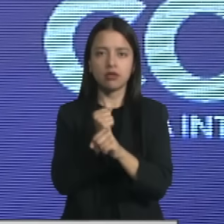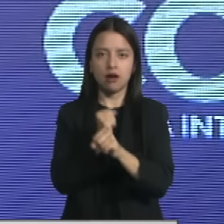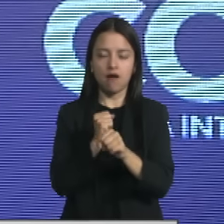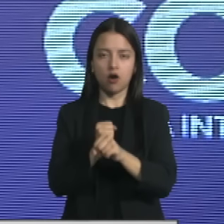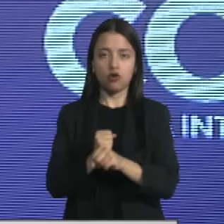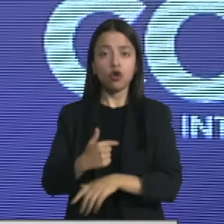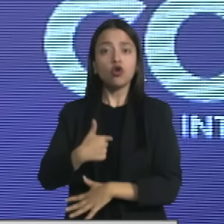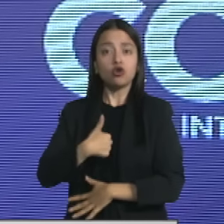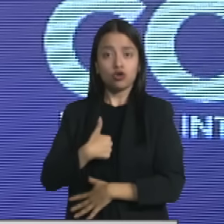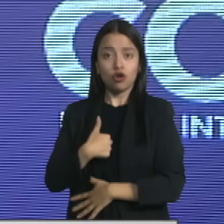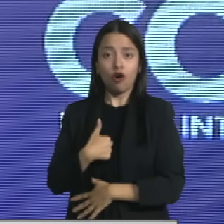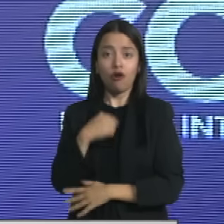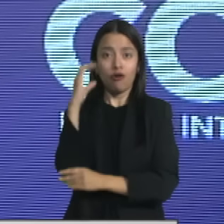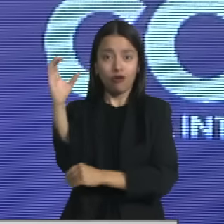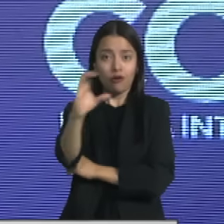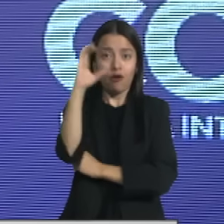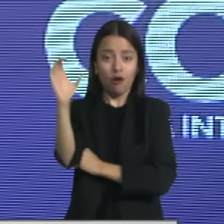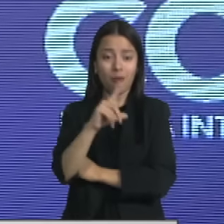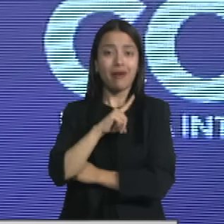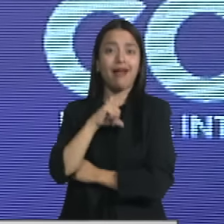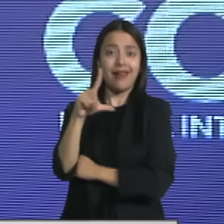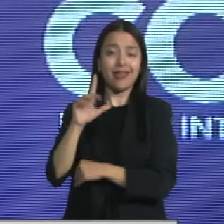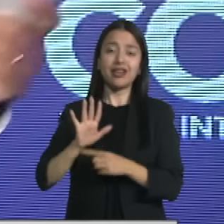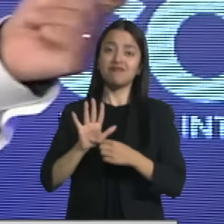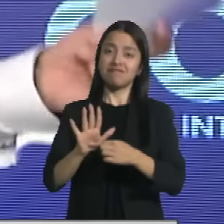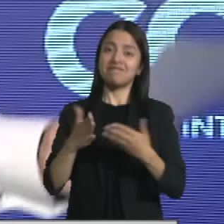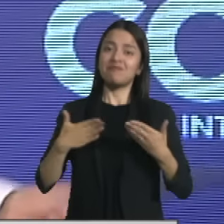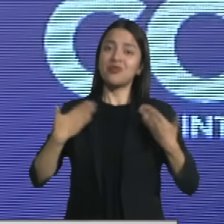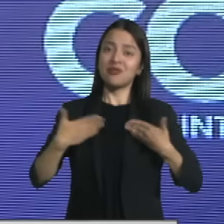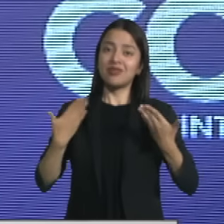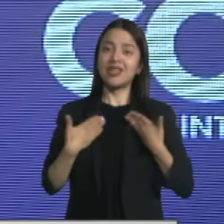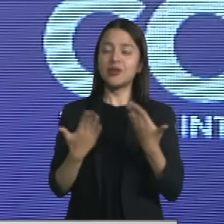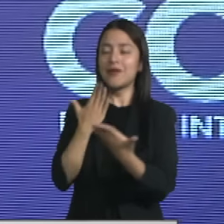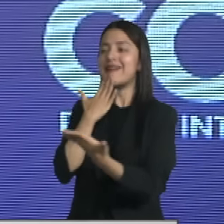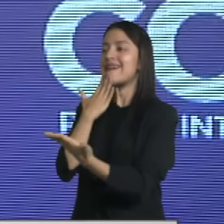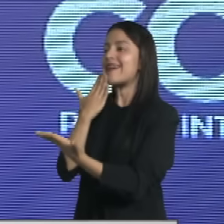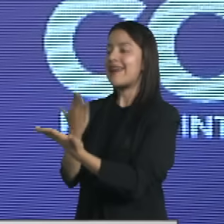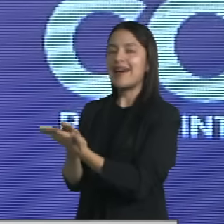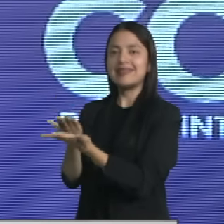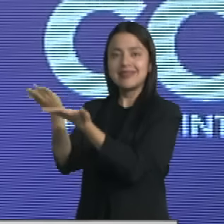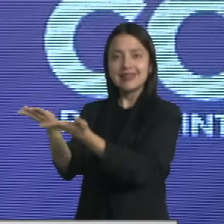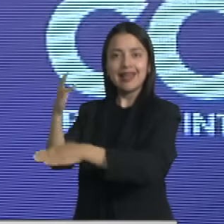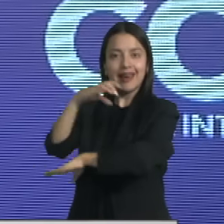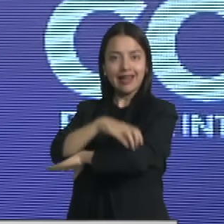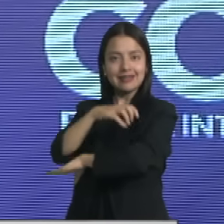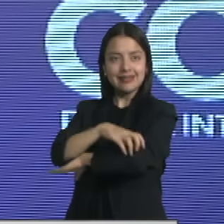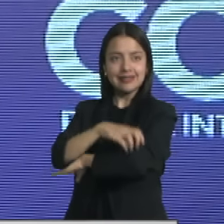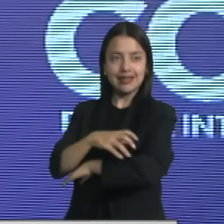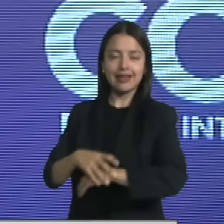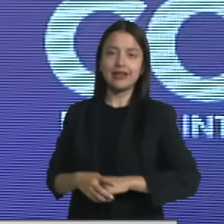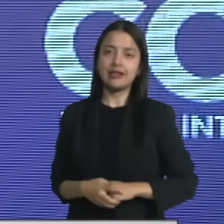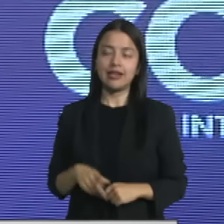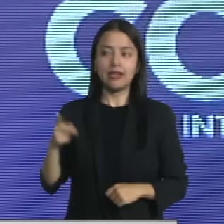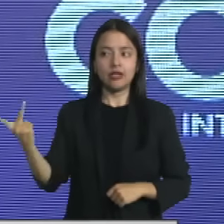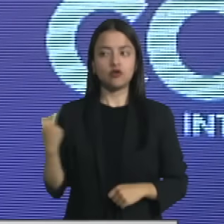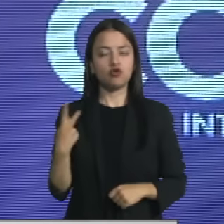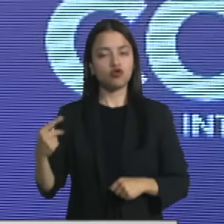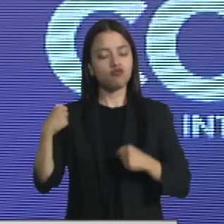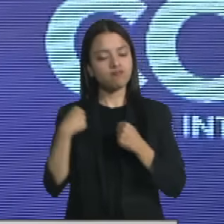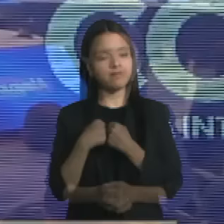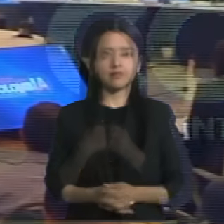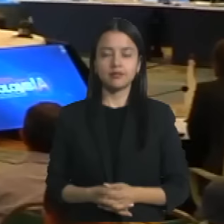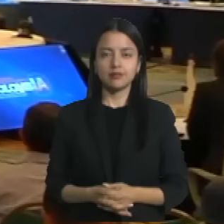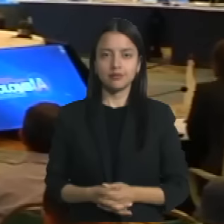muy contento de que Colombia sea hoy líder en estos temas. Le agradezco enormemente al canciller. Esto fue un trabajo